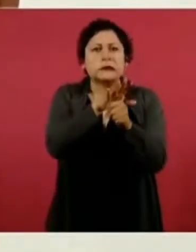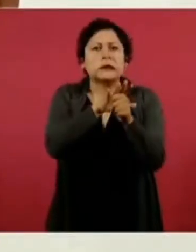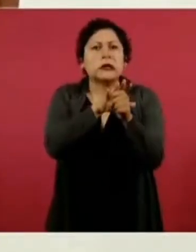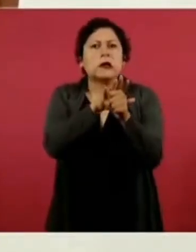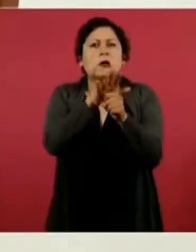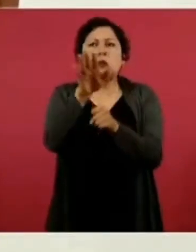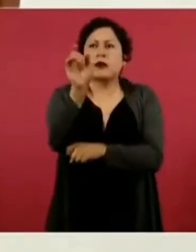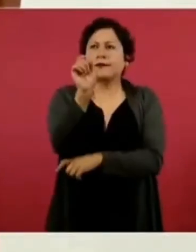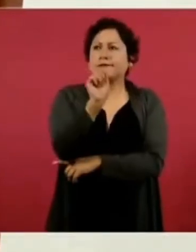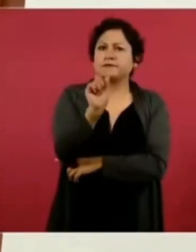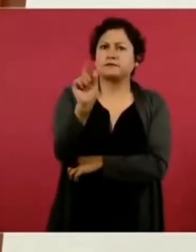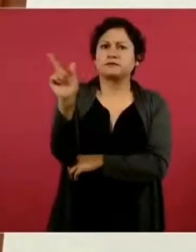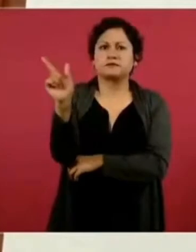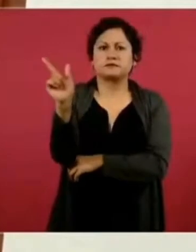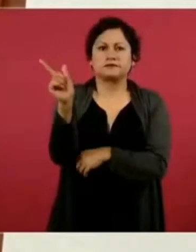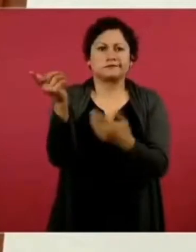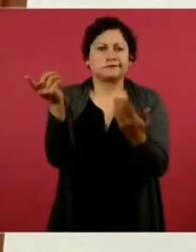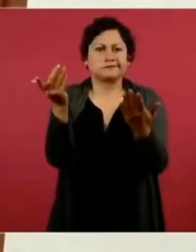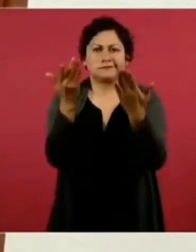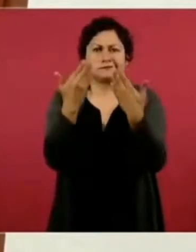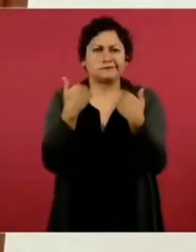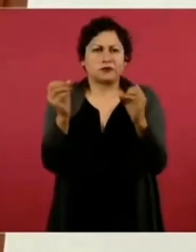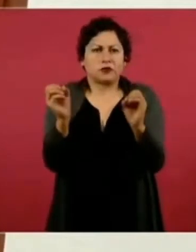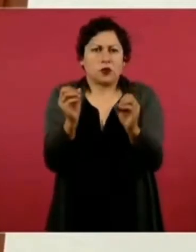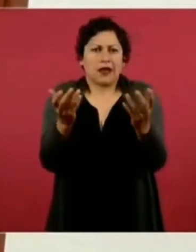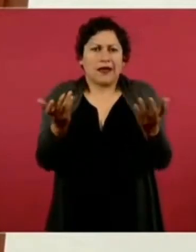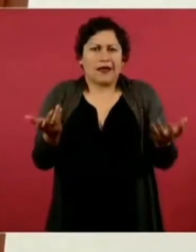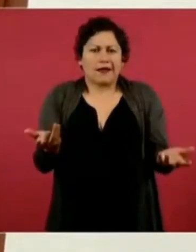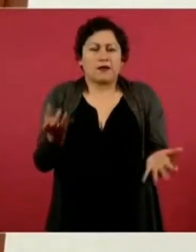Ambición por el poder